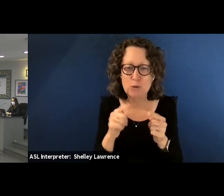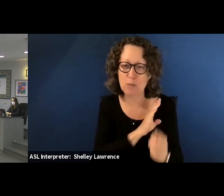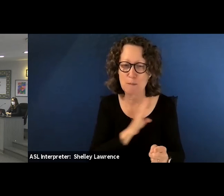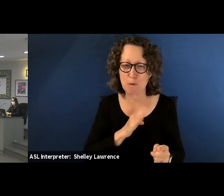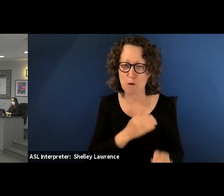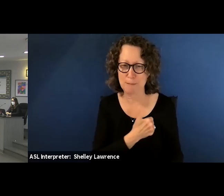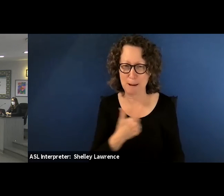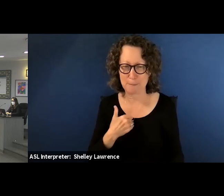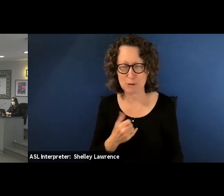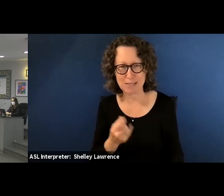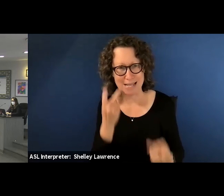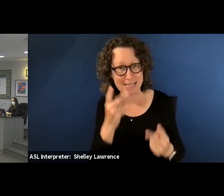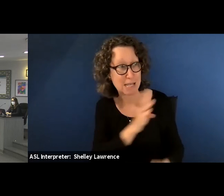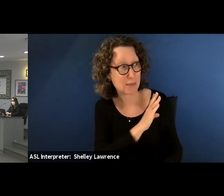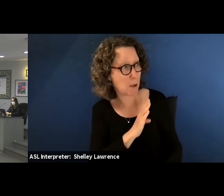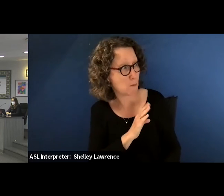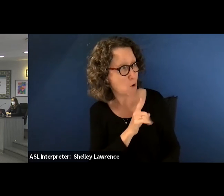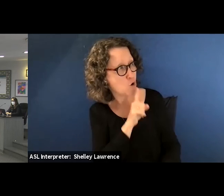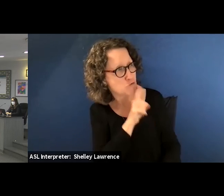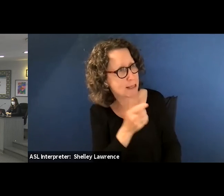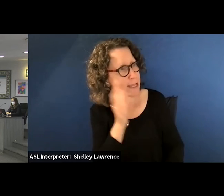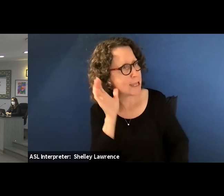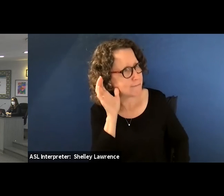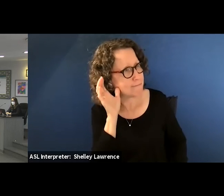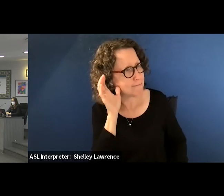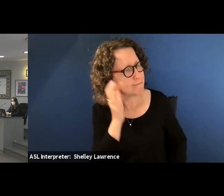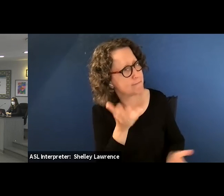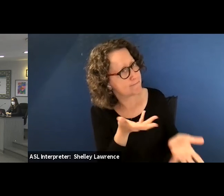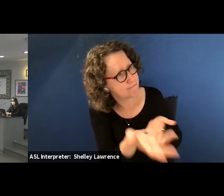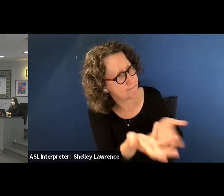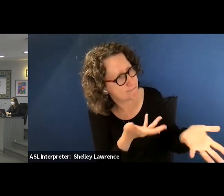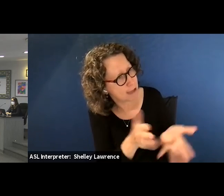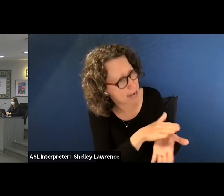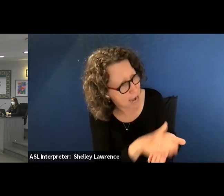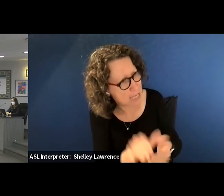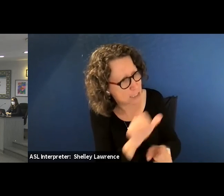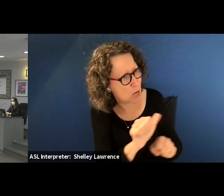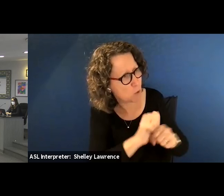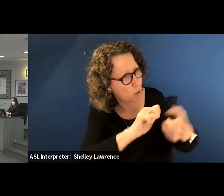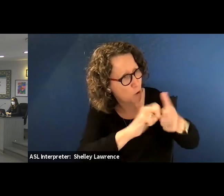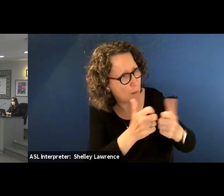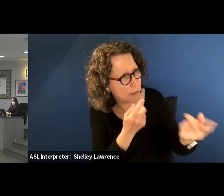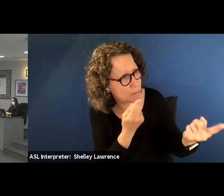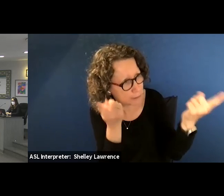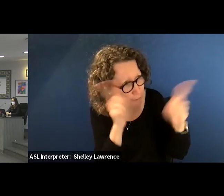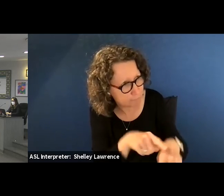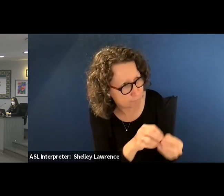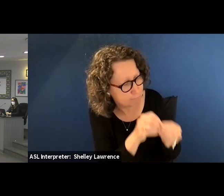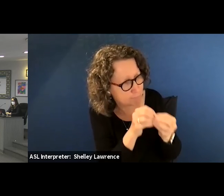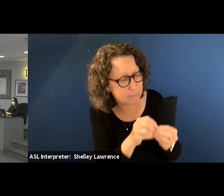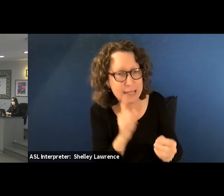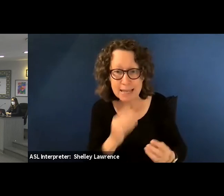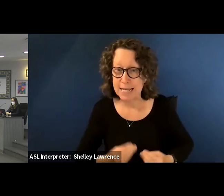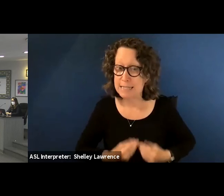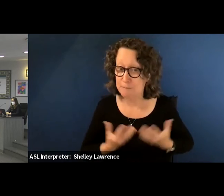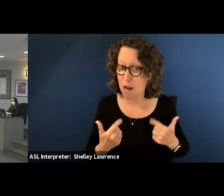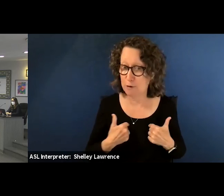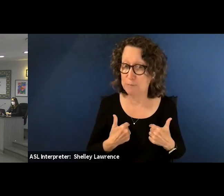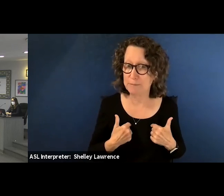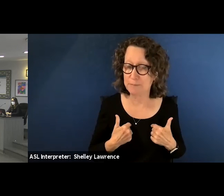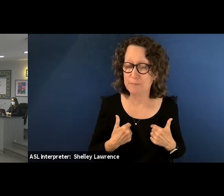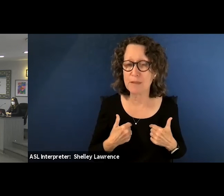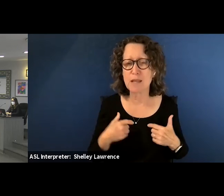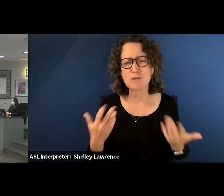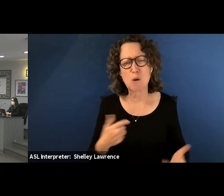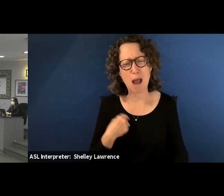les hablaban ahí a los miembros del consejo, y los miembros del consejo los respetaban y trabajaban en los problemas juntos. Para mí era